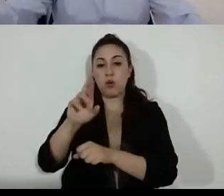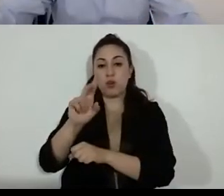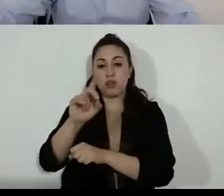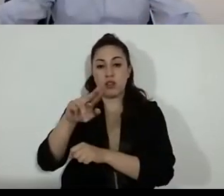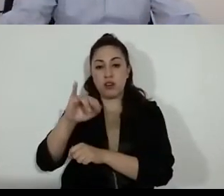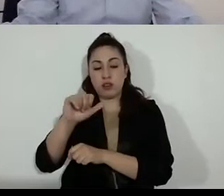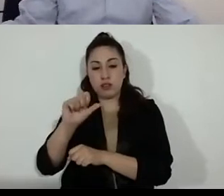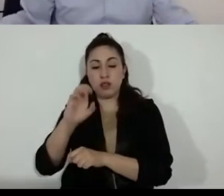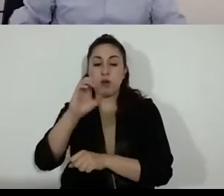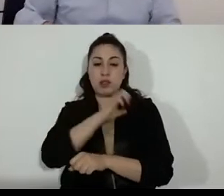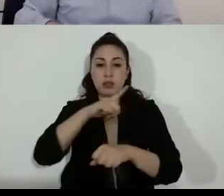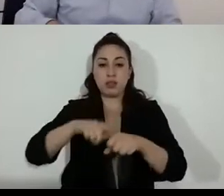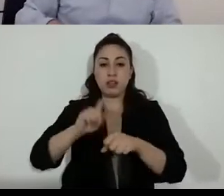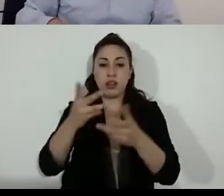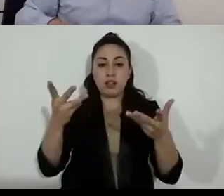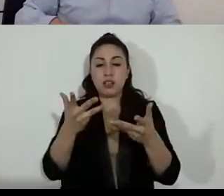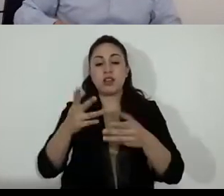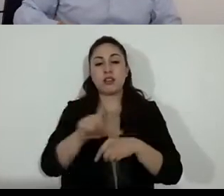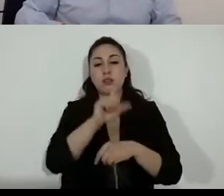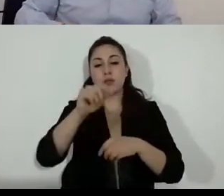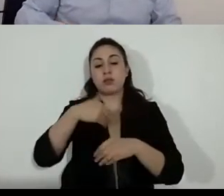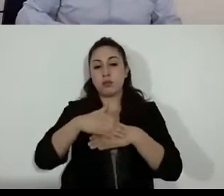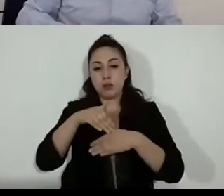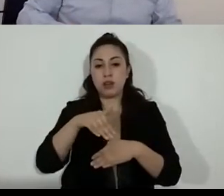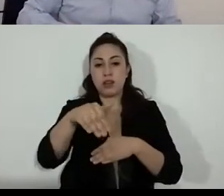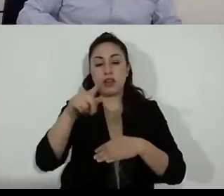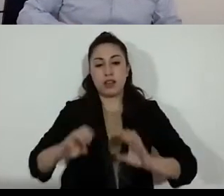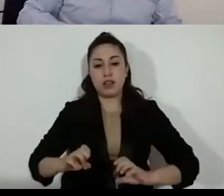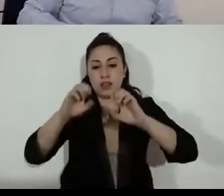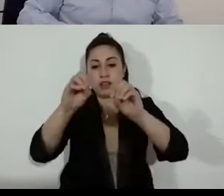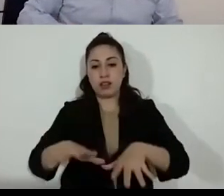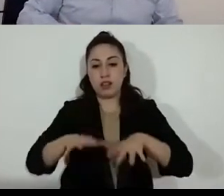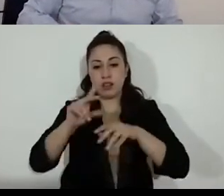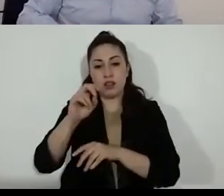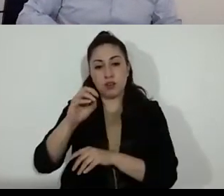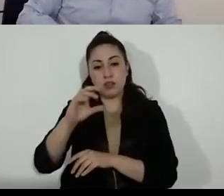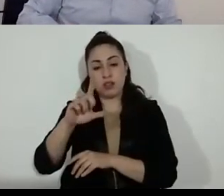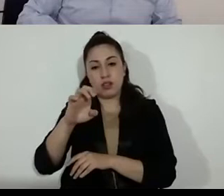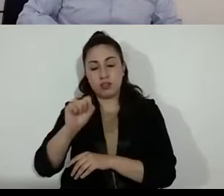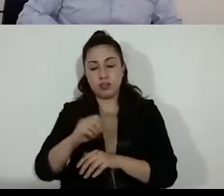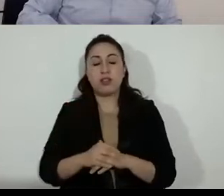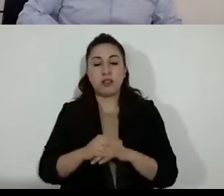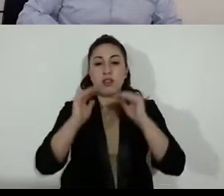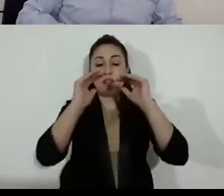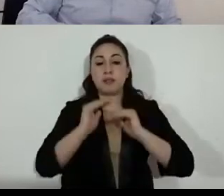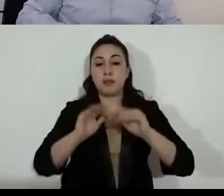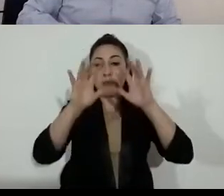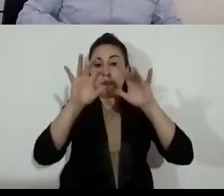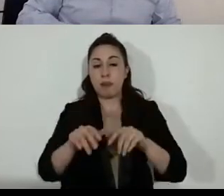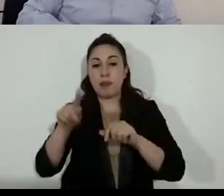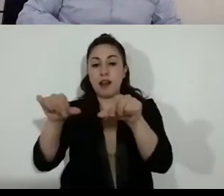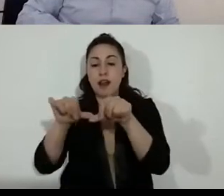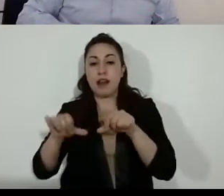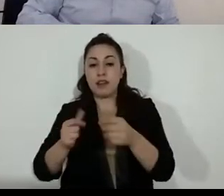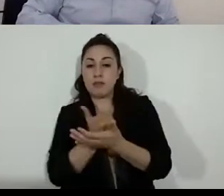extraordinarias que se celebrarán en lo subsecuente en el Palacio Legislativo de Donceles. 2. Oficio de la Tesorería del Congreso de la Ciudad